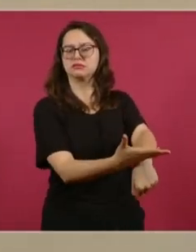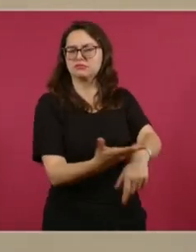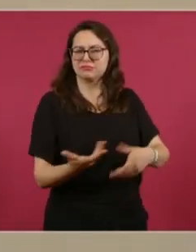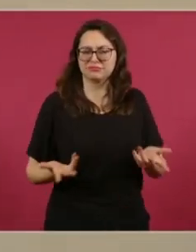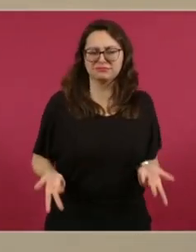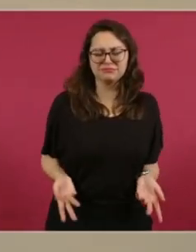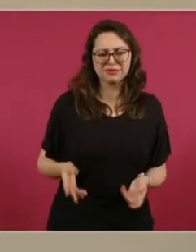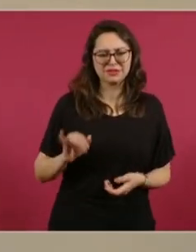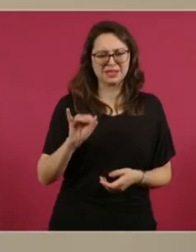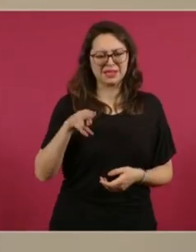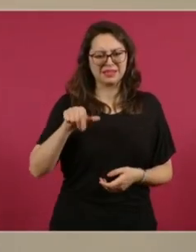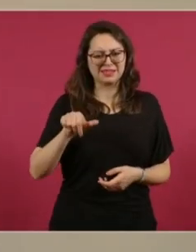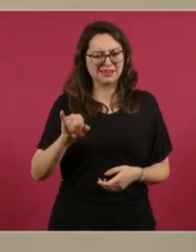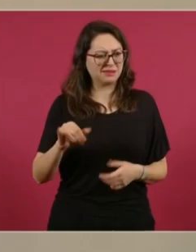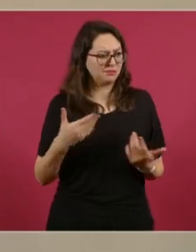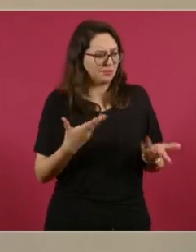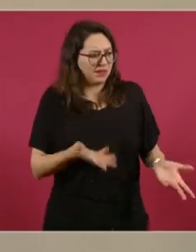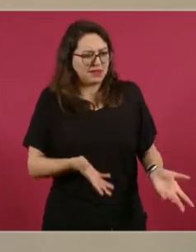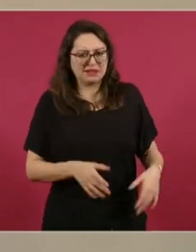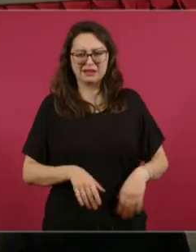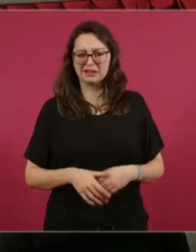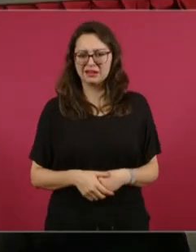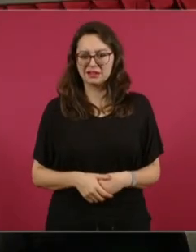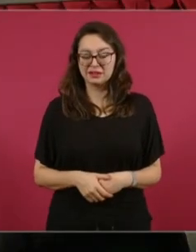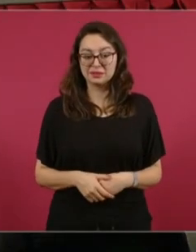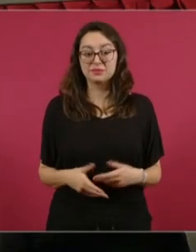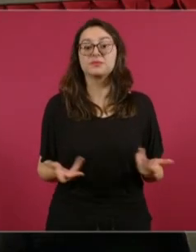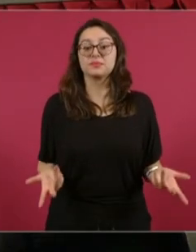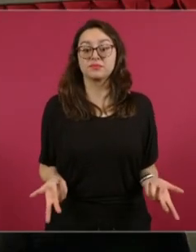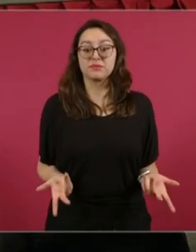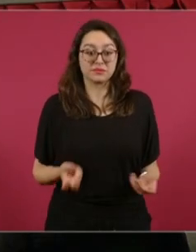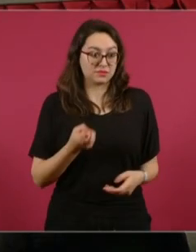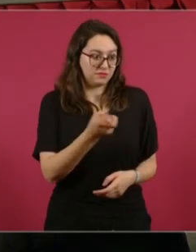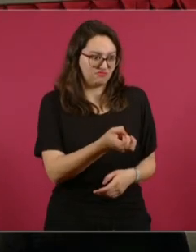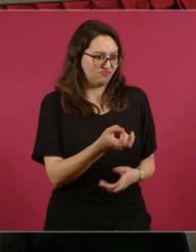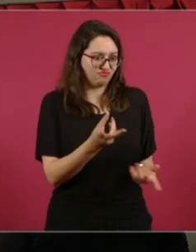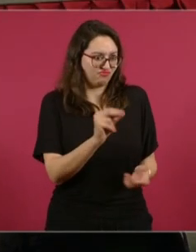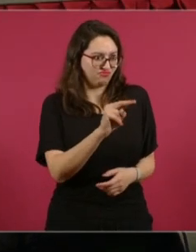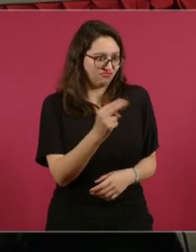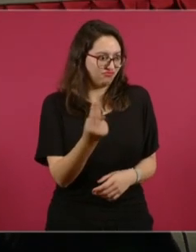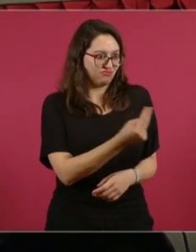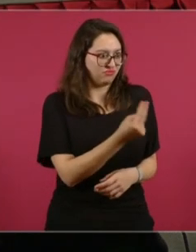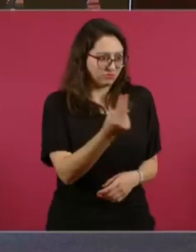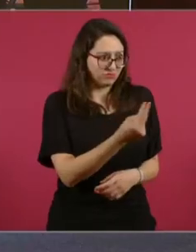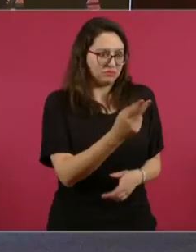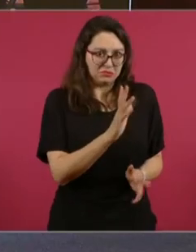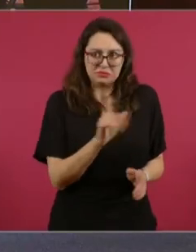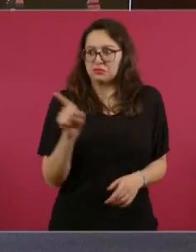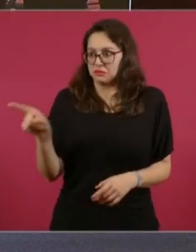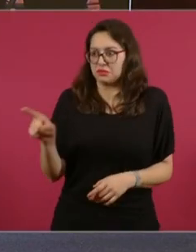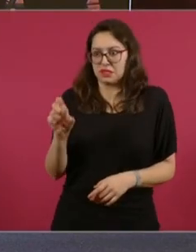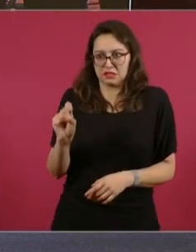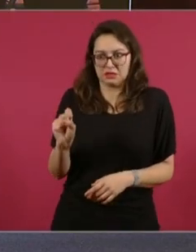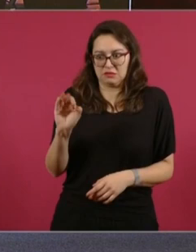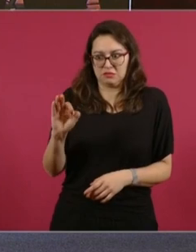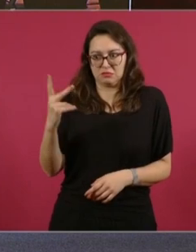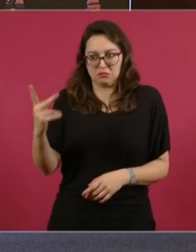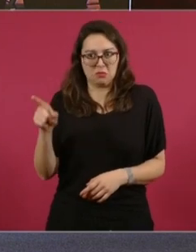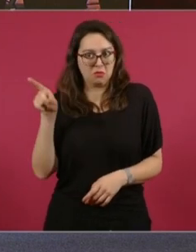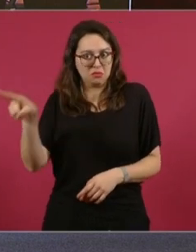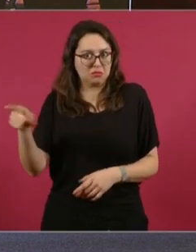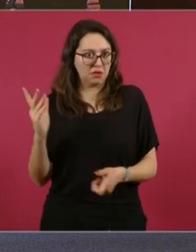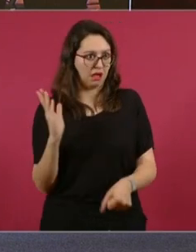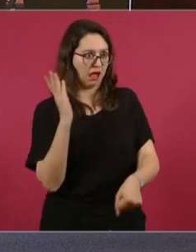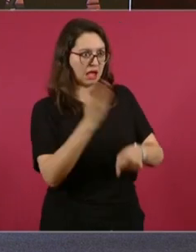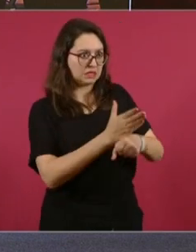a las autoridades que no cumplen con la transparencia. Pues regresar a eso, que en la Administración Pública Federal sea Función Pública, para el